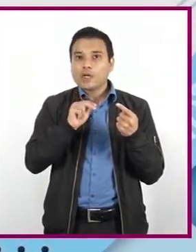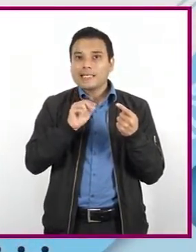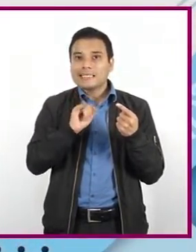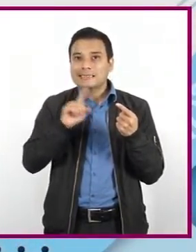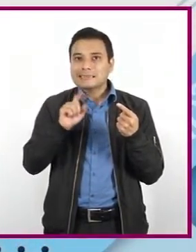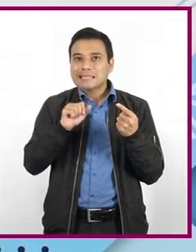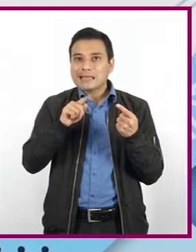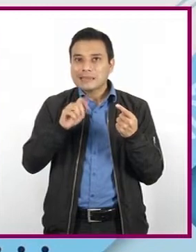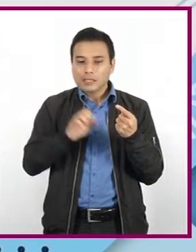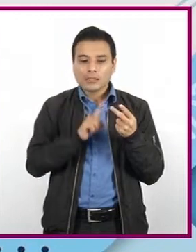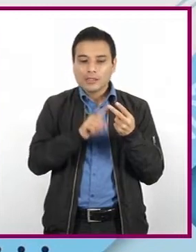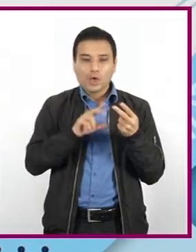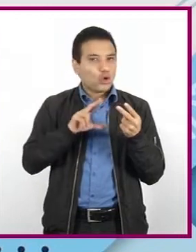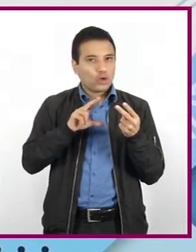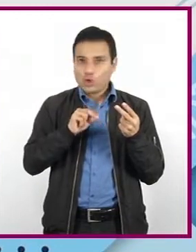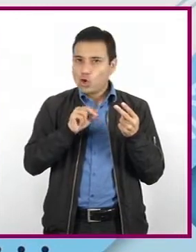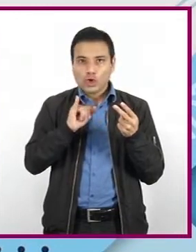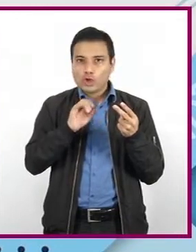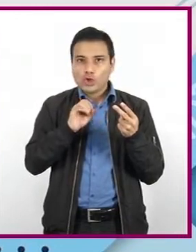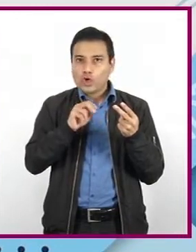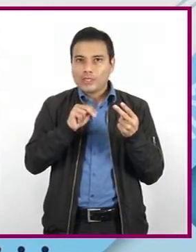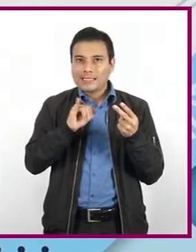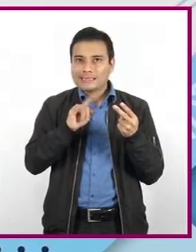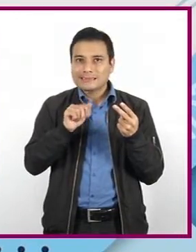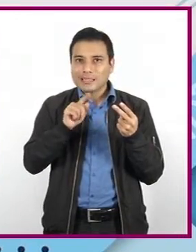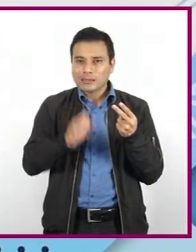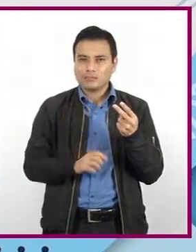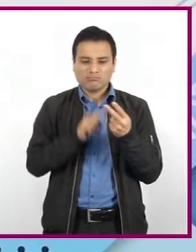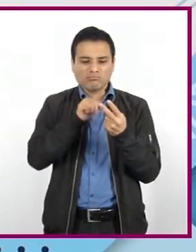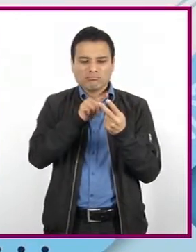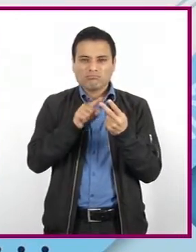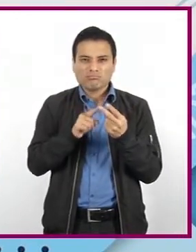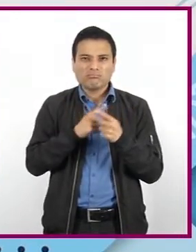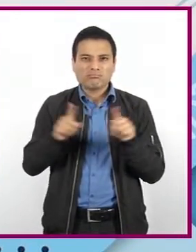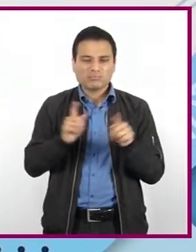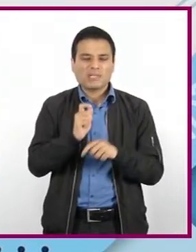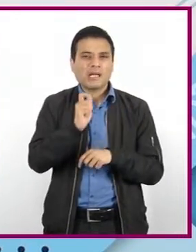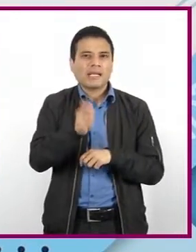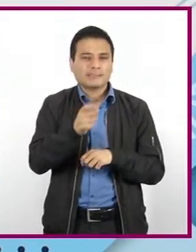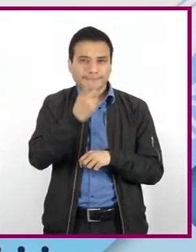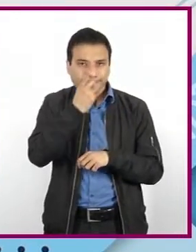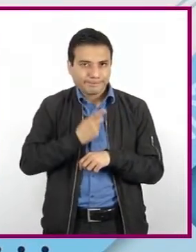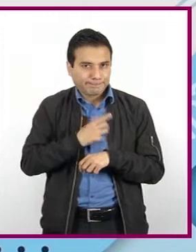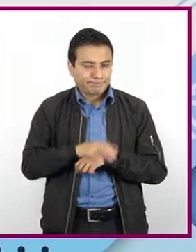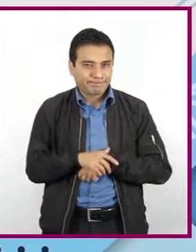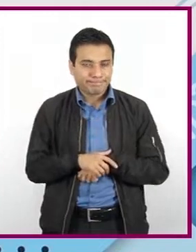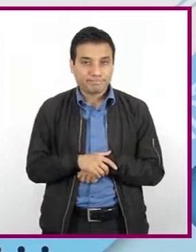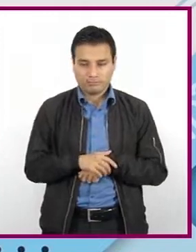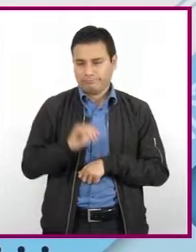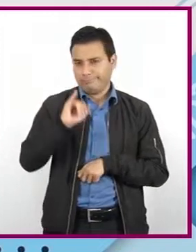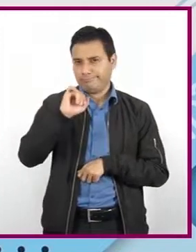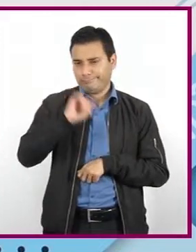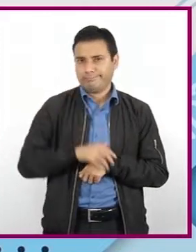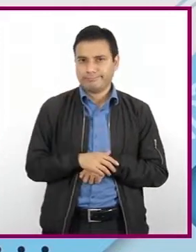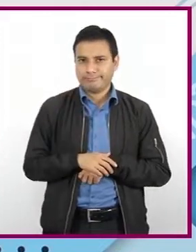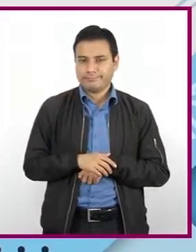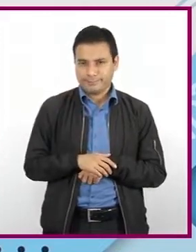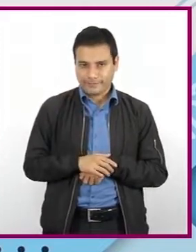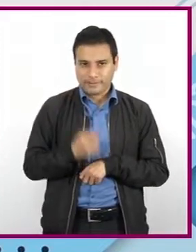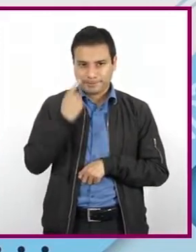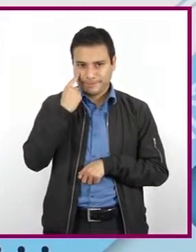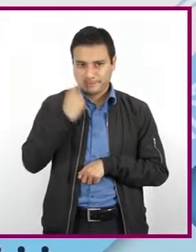¿Me podrías decir cuál es la diferencia entre ambos tipos de ondas electromagnéticas? Claro, maestra. La